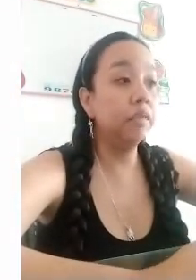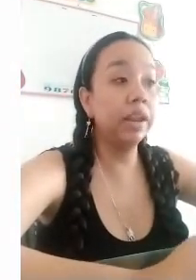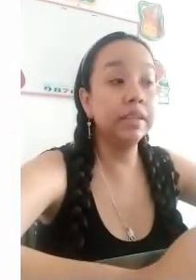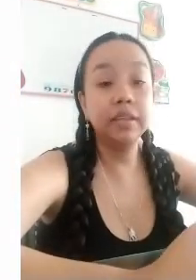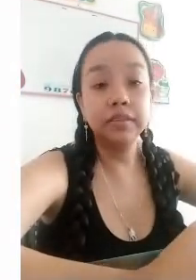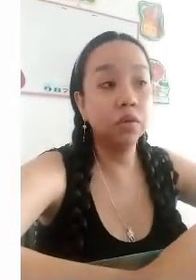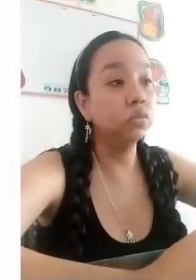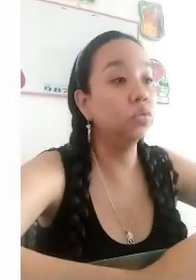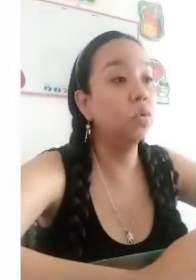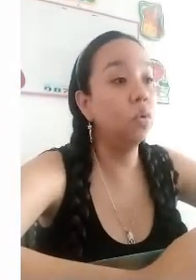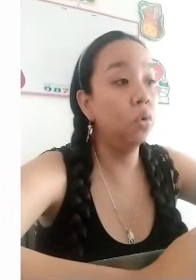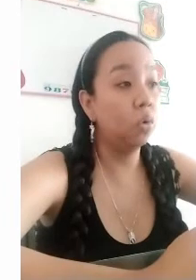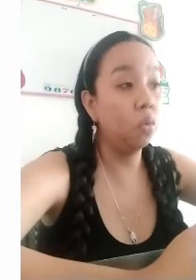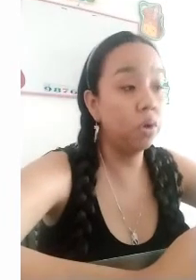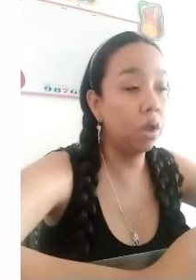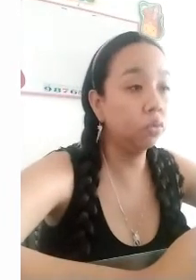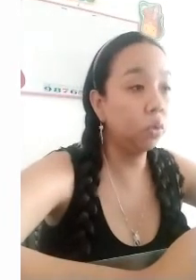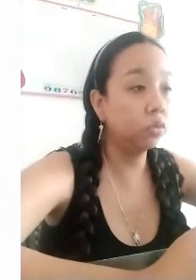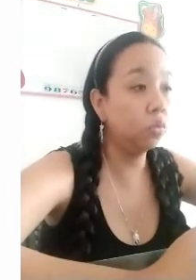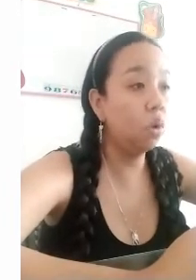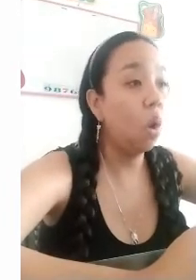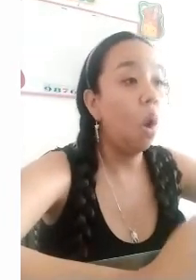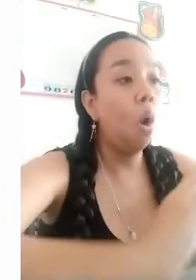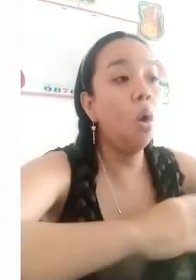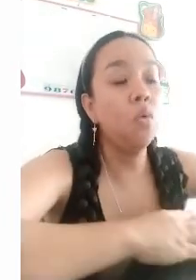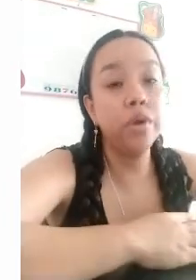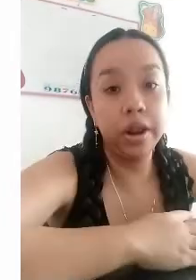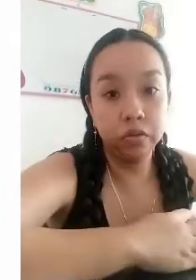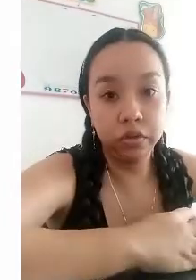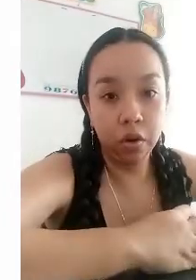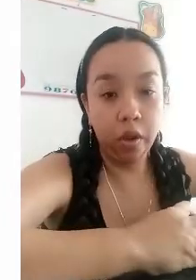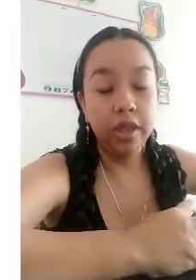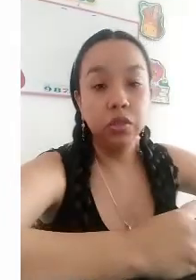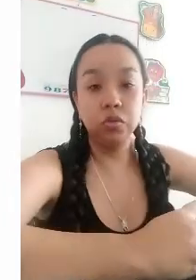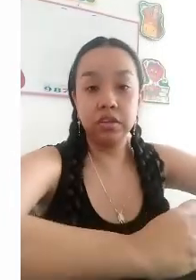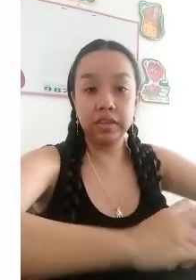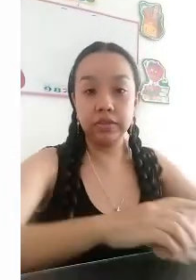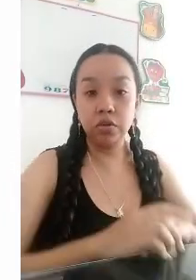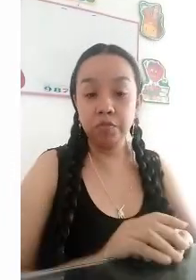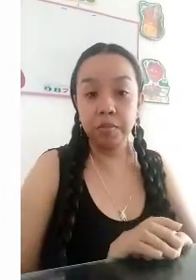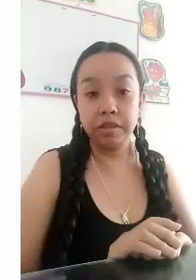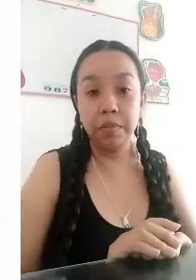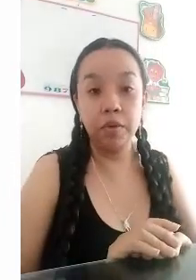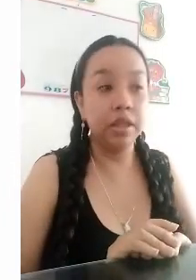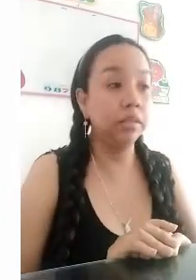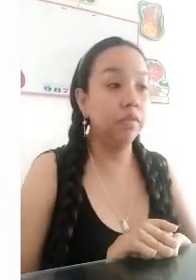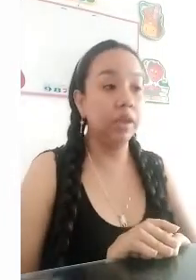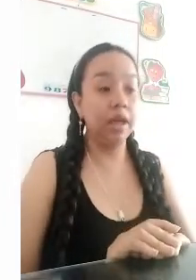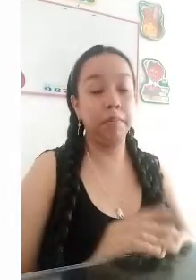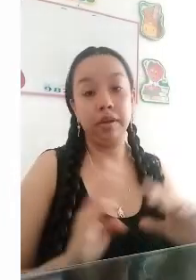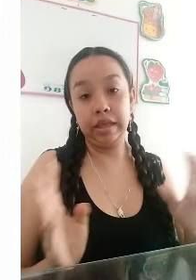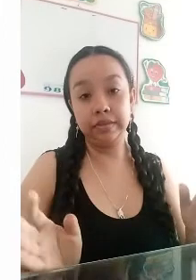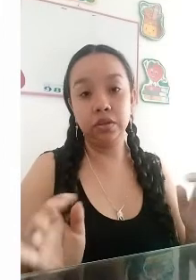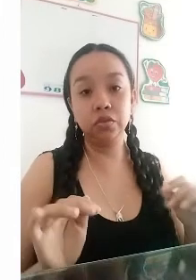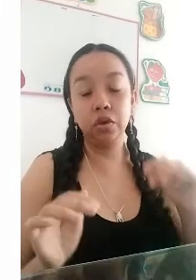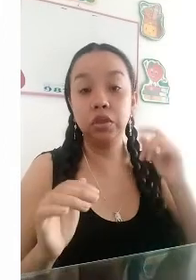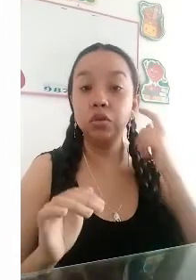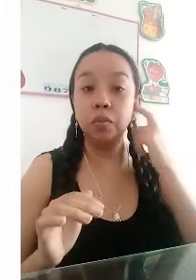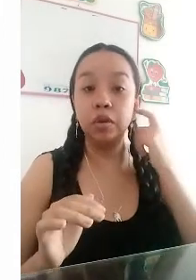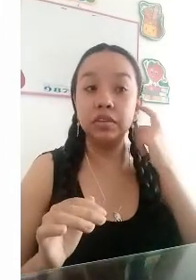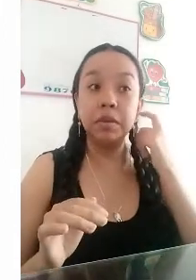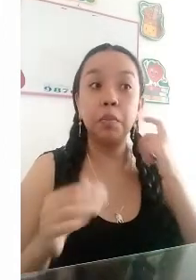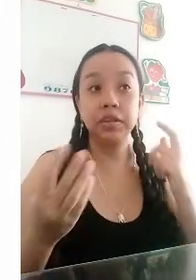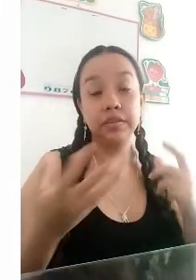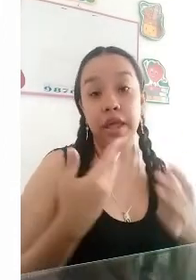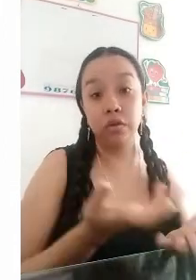Dice, diferencia según su color un auto azul o una rosa roja. Entonces, eso nos permite poder identificar ciertos objetos.